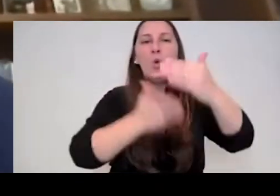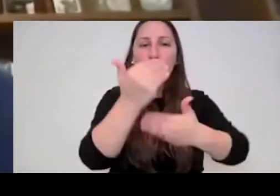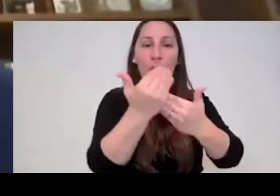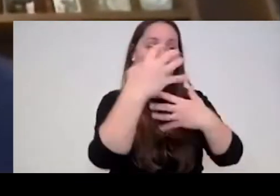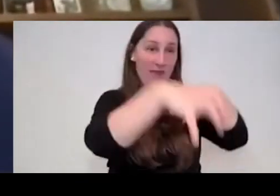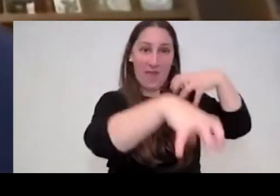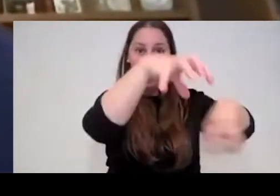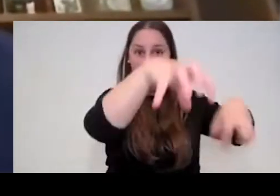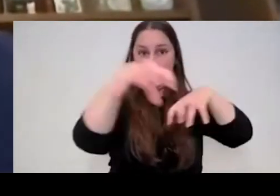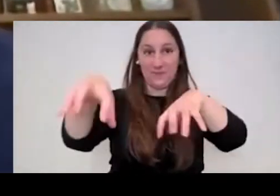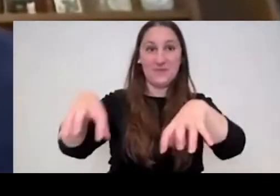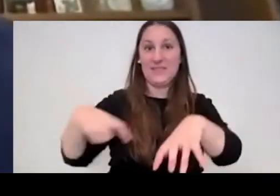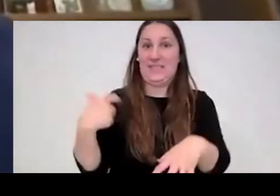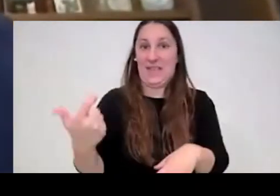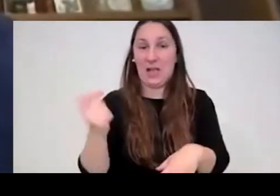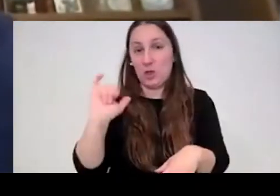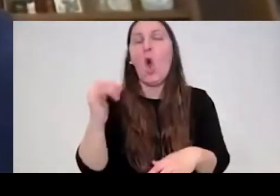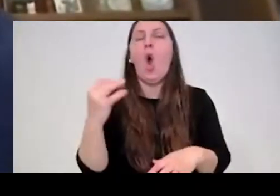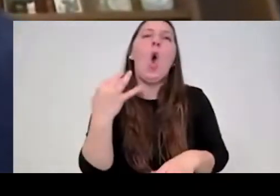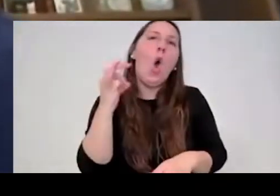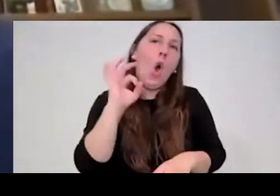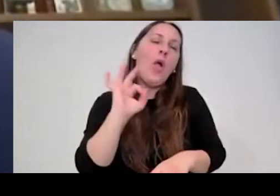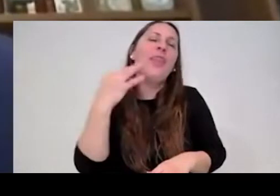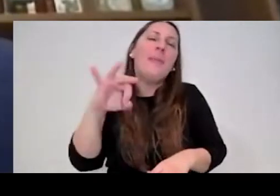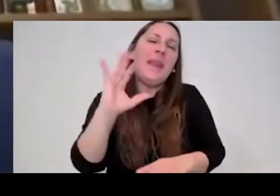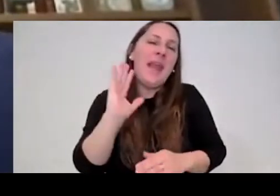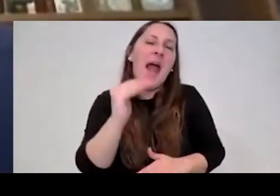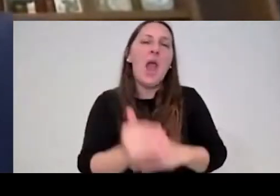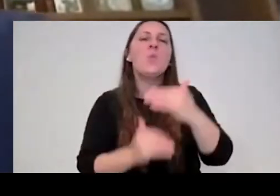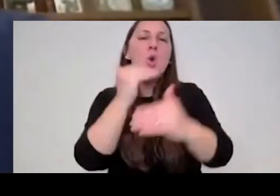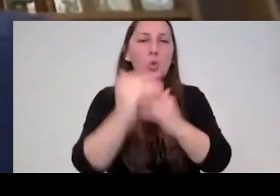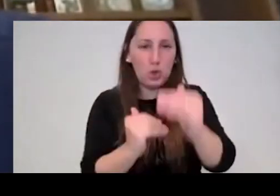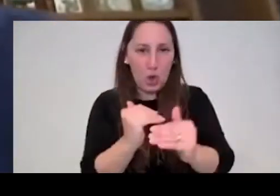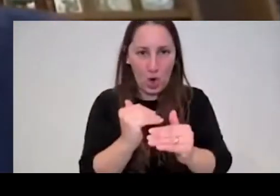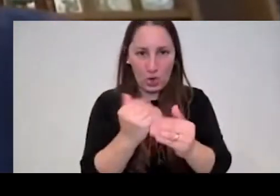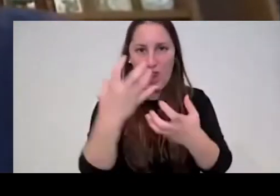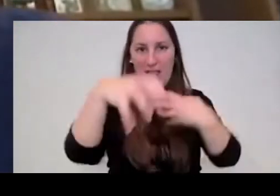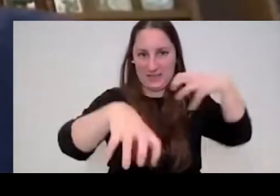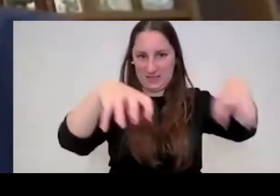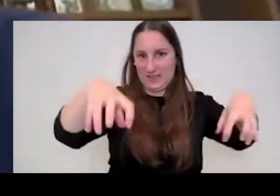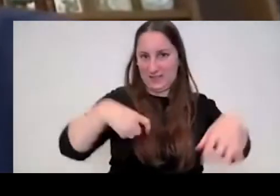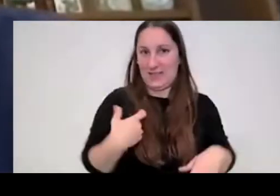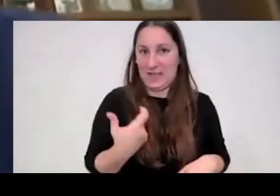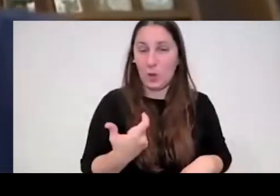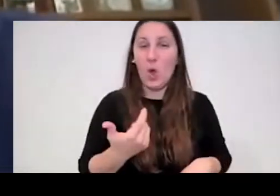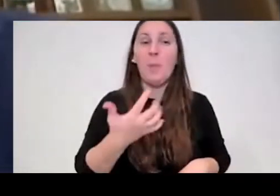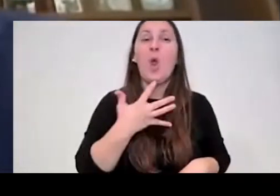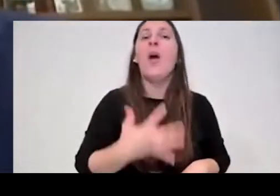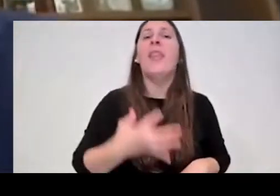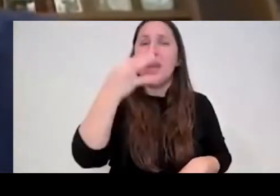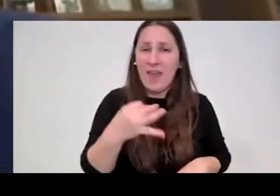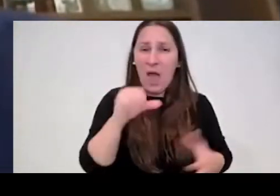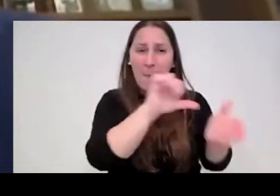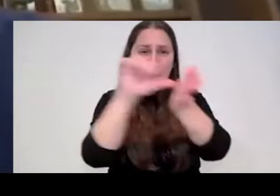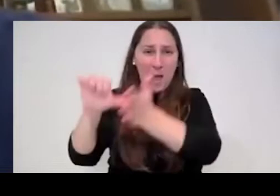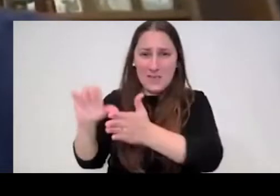sindicales, o lo que debería ser quizás la evolución de las organizaciones sindicales, pero esto no se da en todos los países o en todos